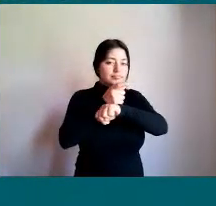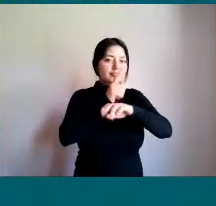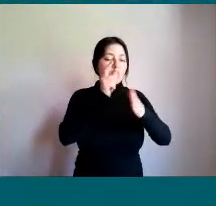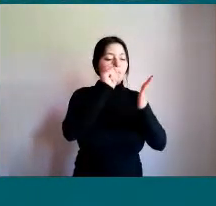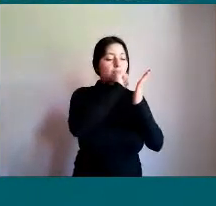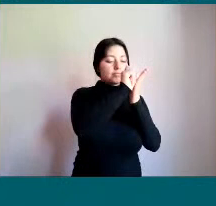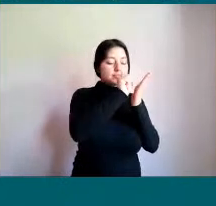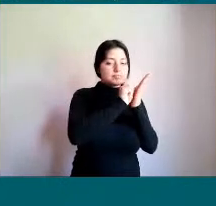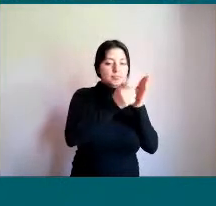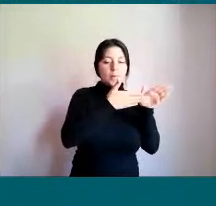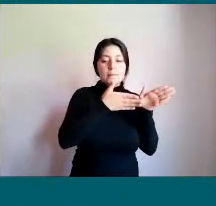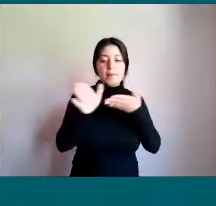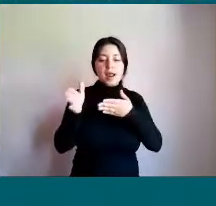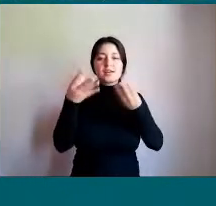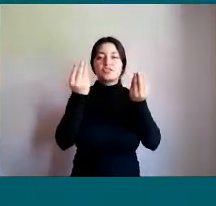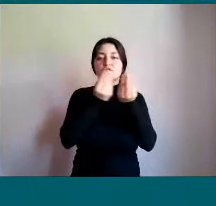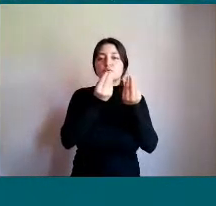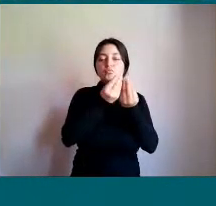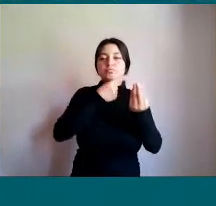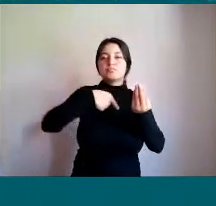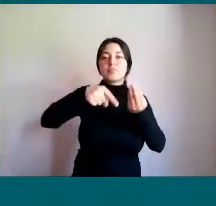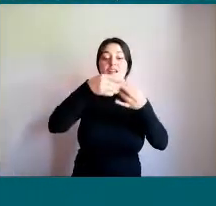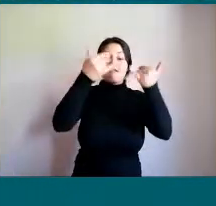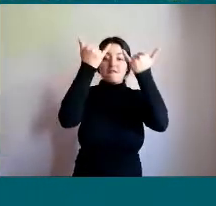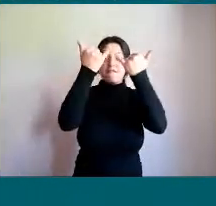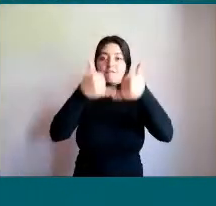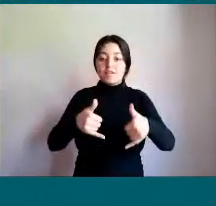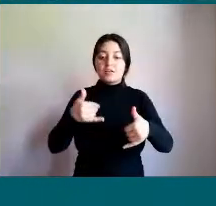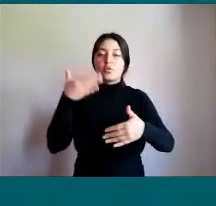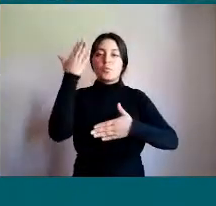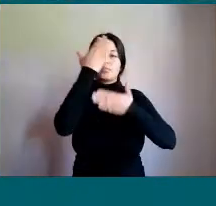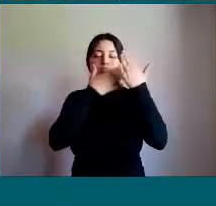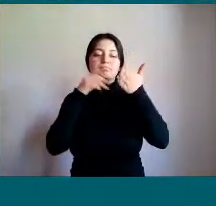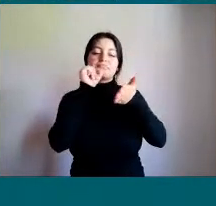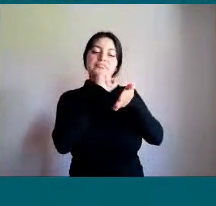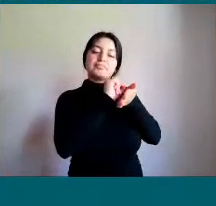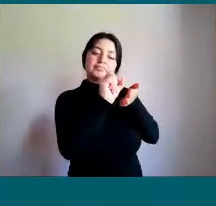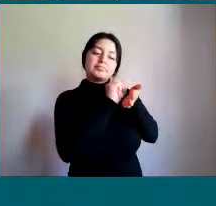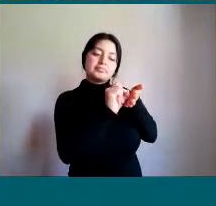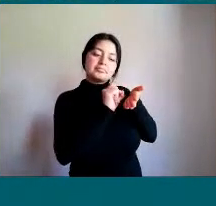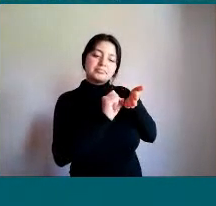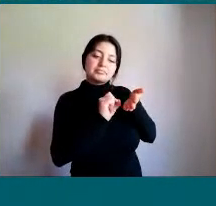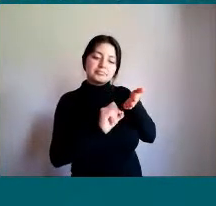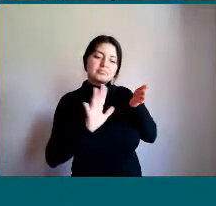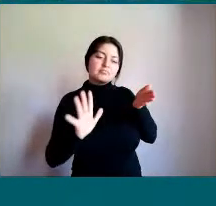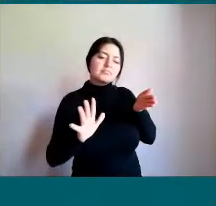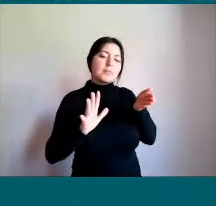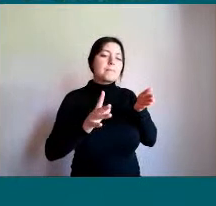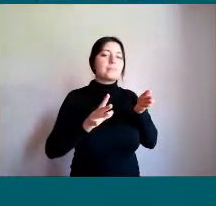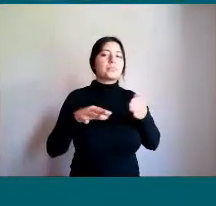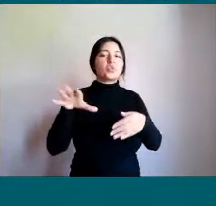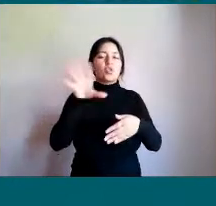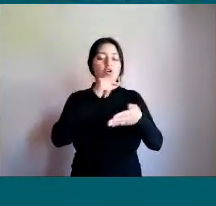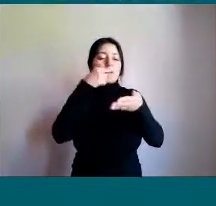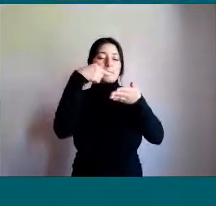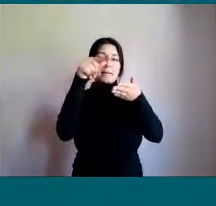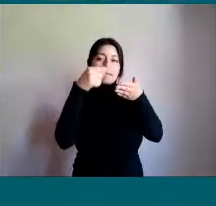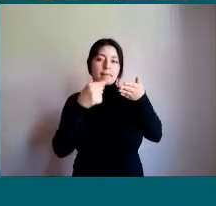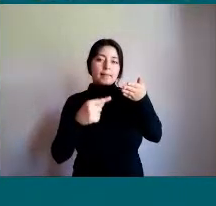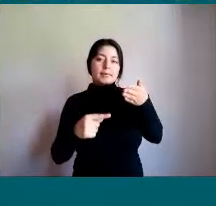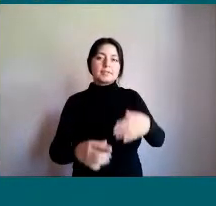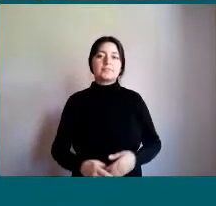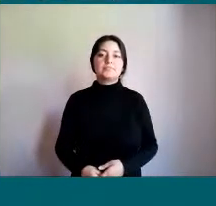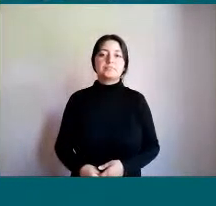planes de equipo y al final con productos o pruebas escritas más de carácter estandarizadas. Y aquí tenéis un modelo de